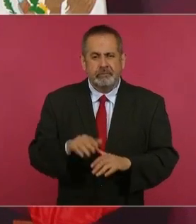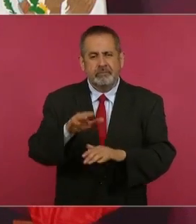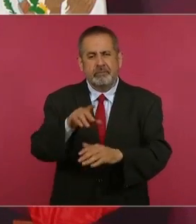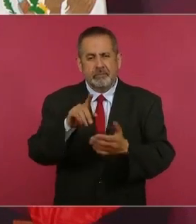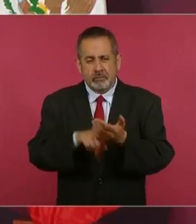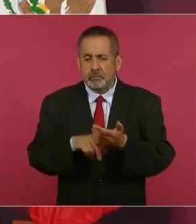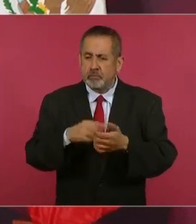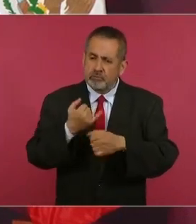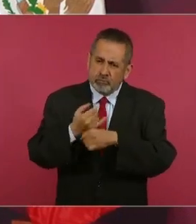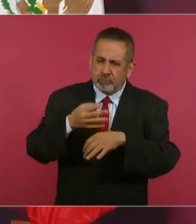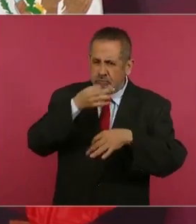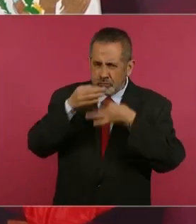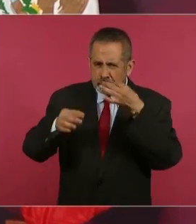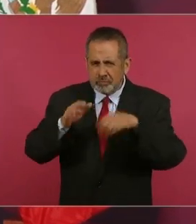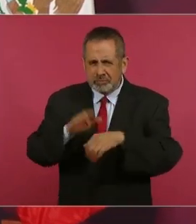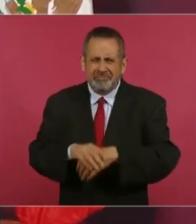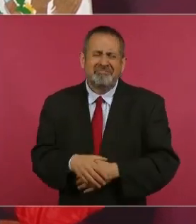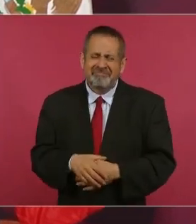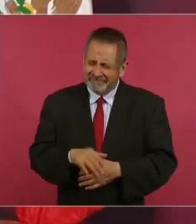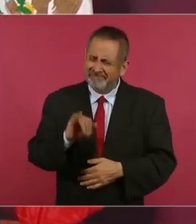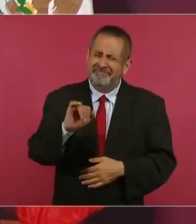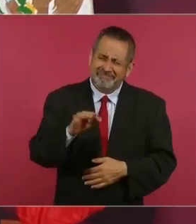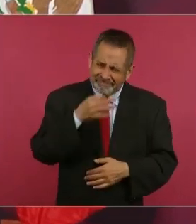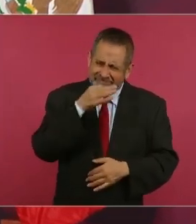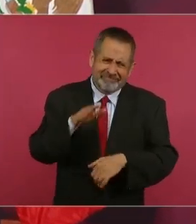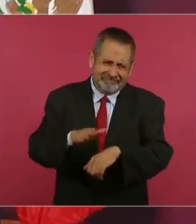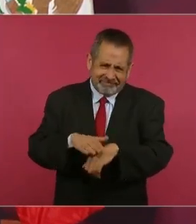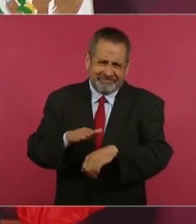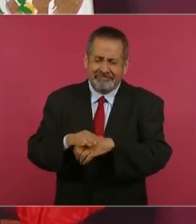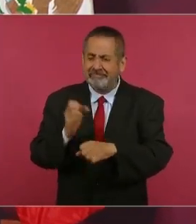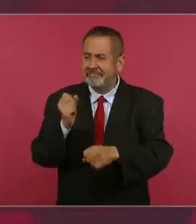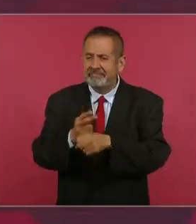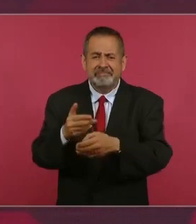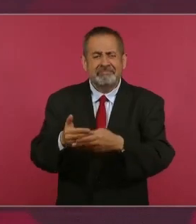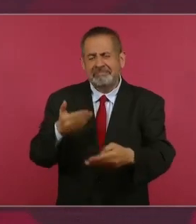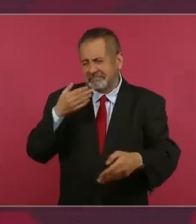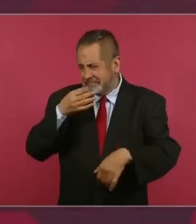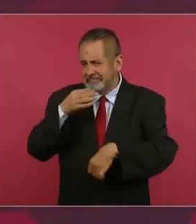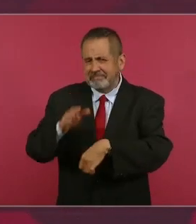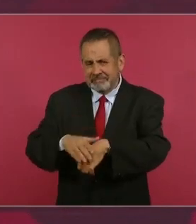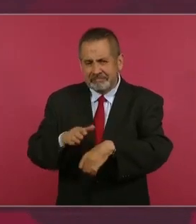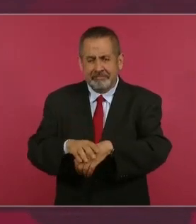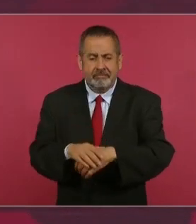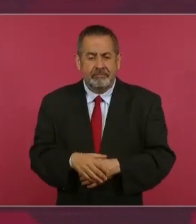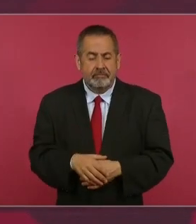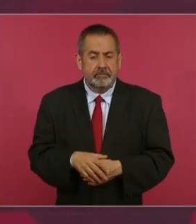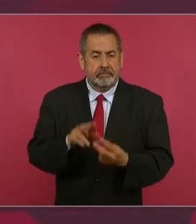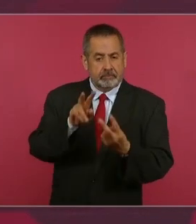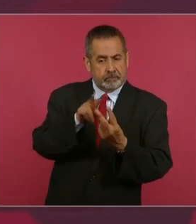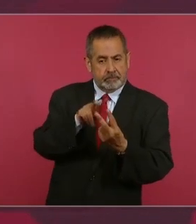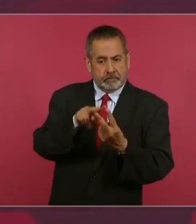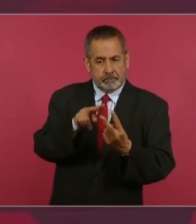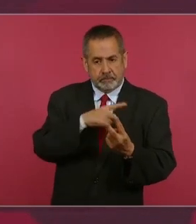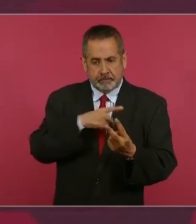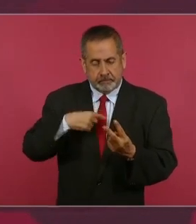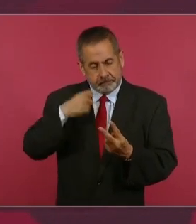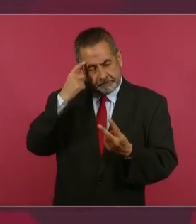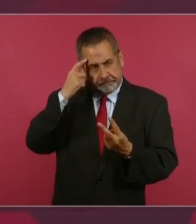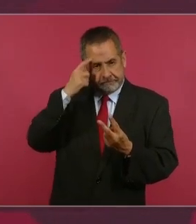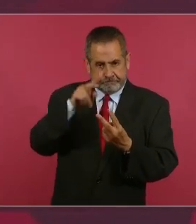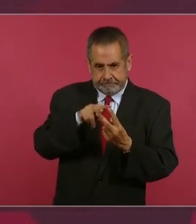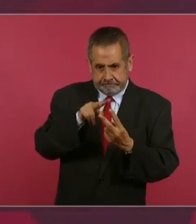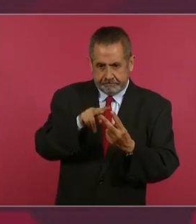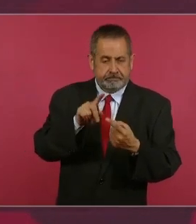que si se avisó, sí se avisó con tiempo. Aquí hay dos elementos que se tienen que tomar en cuenta.